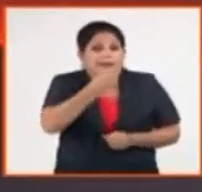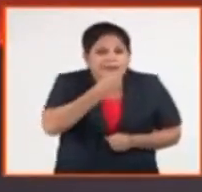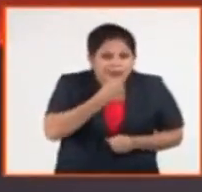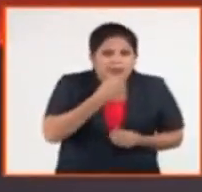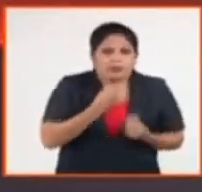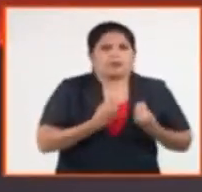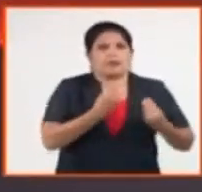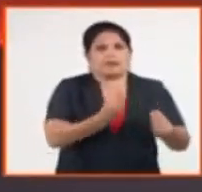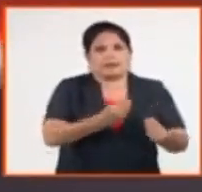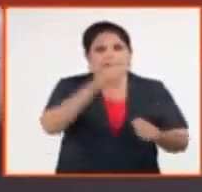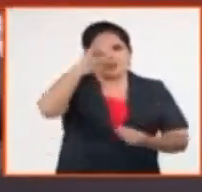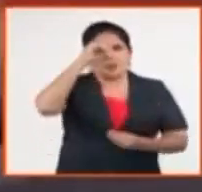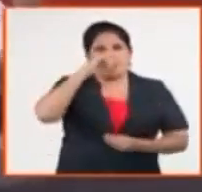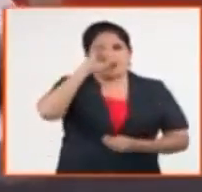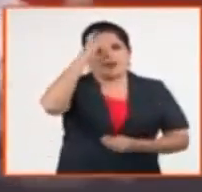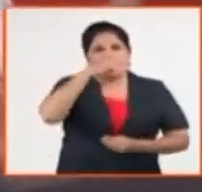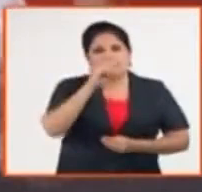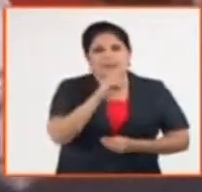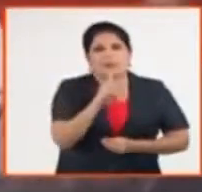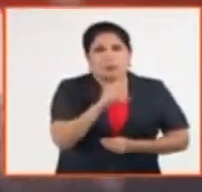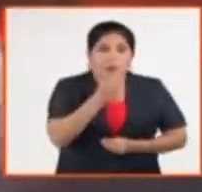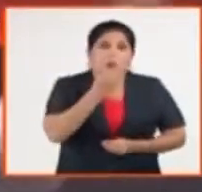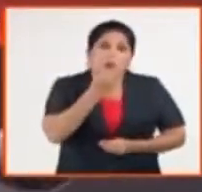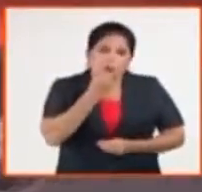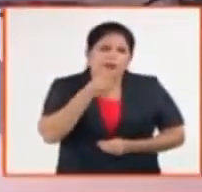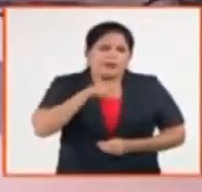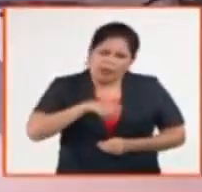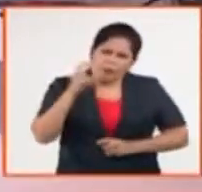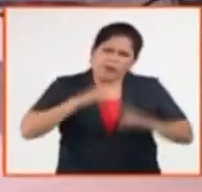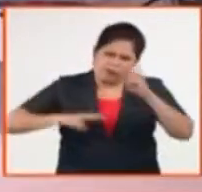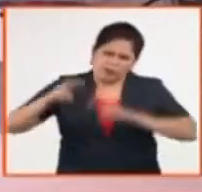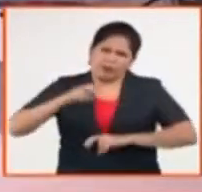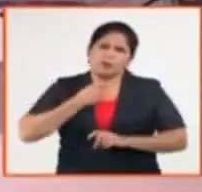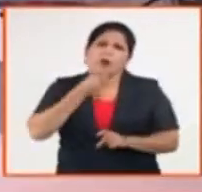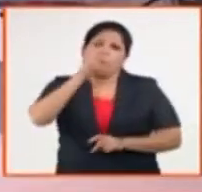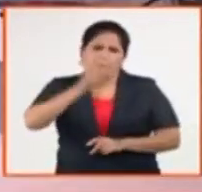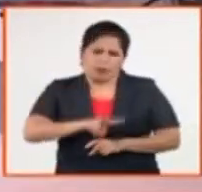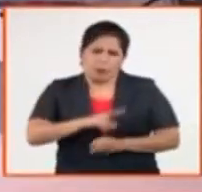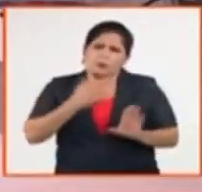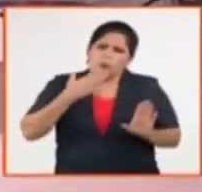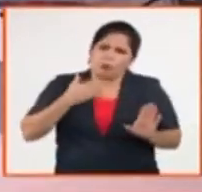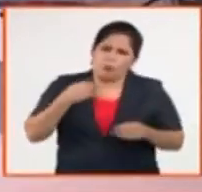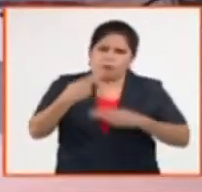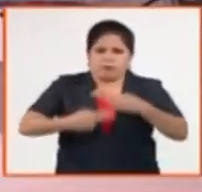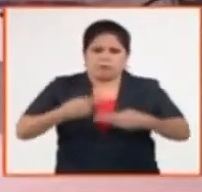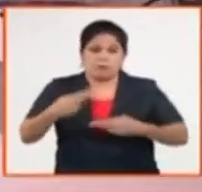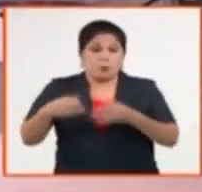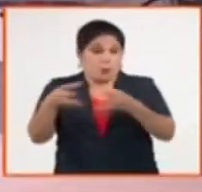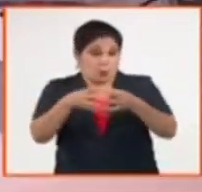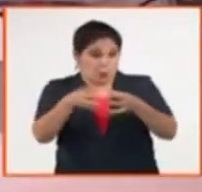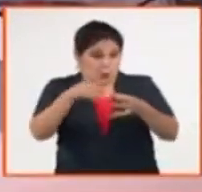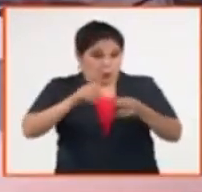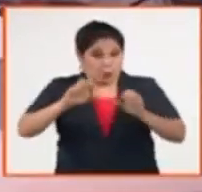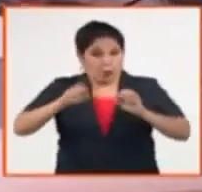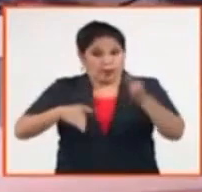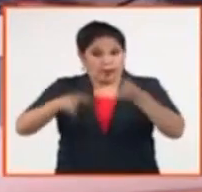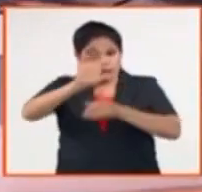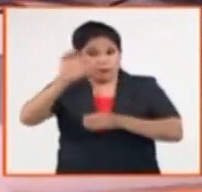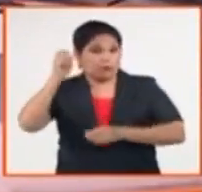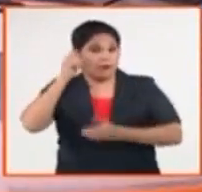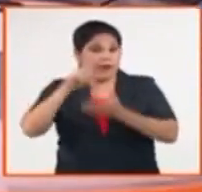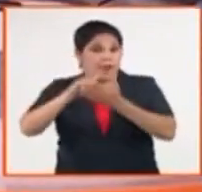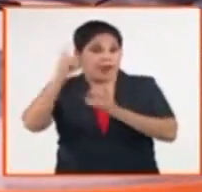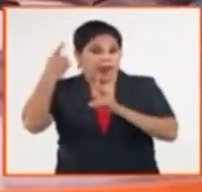de más fuerza. O sea, quizás son cosas que estamos evaluando. Yo diría que el Instituto Fila de Vacunas y el Centro